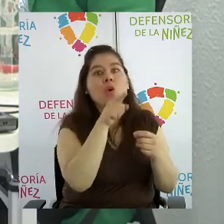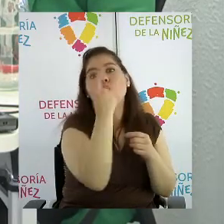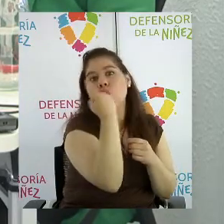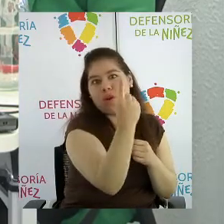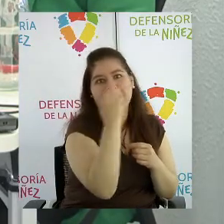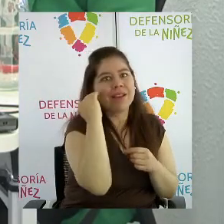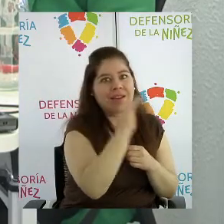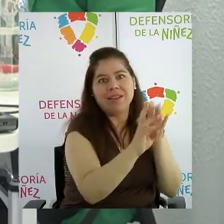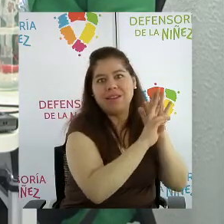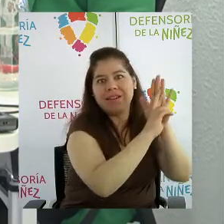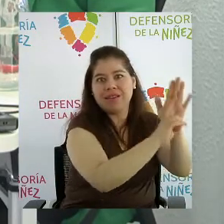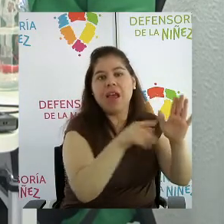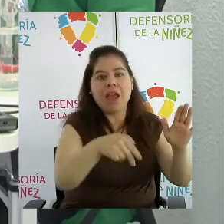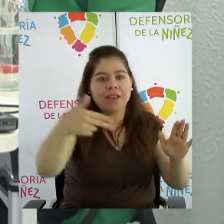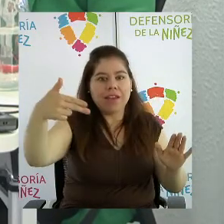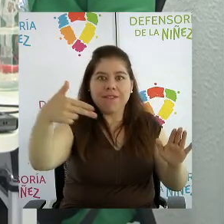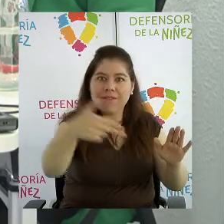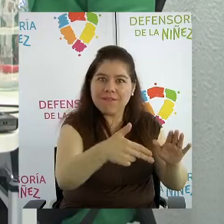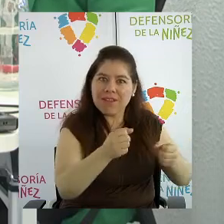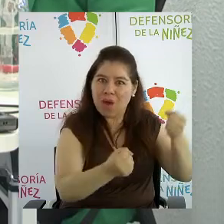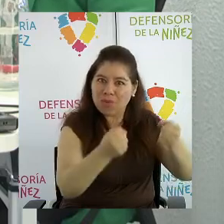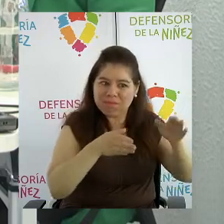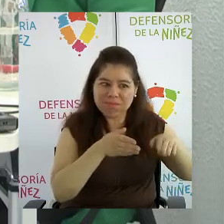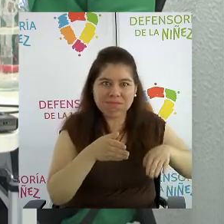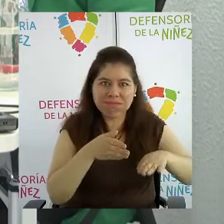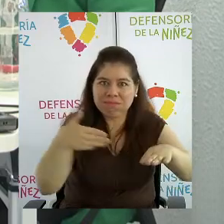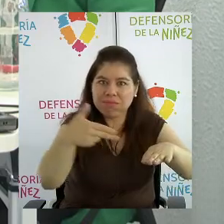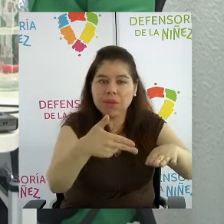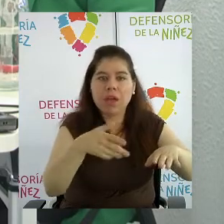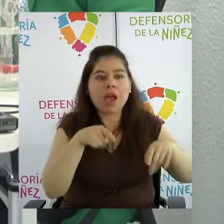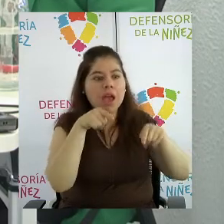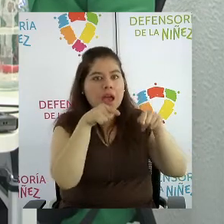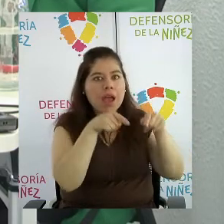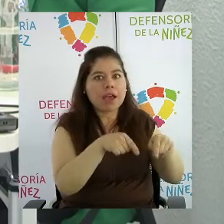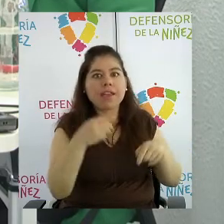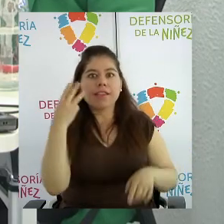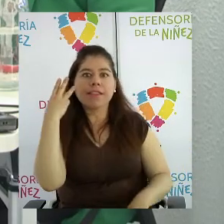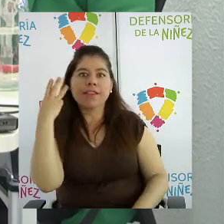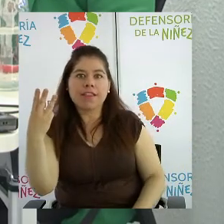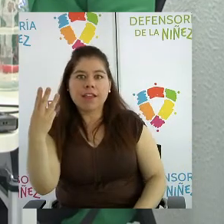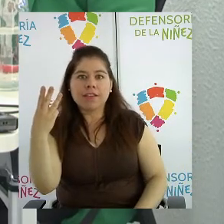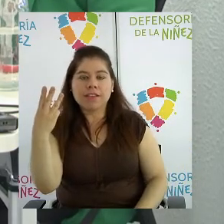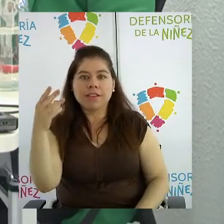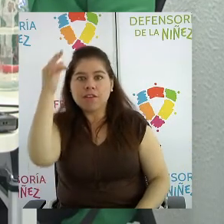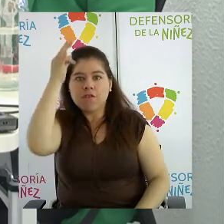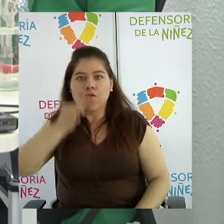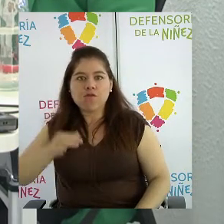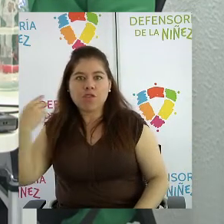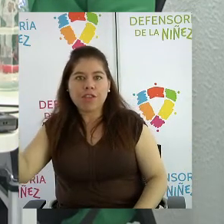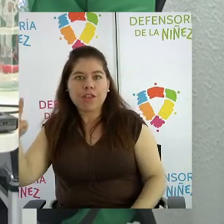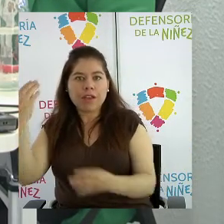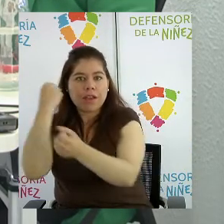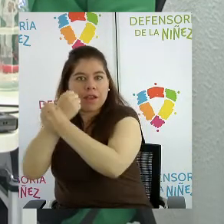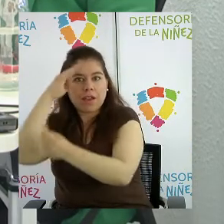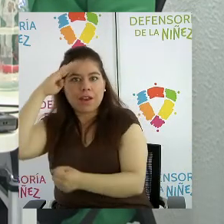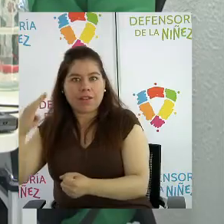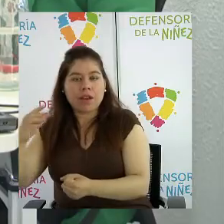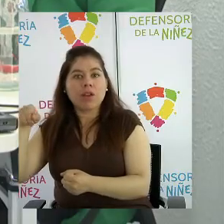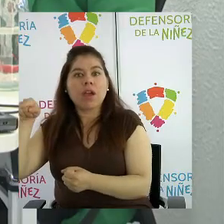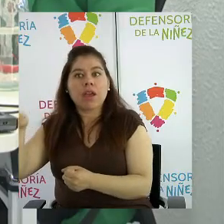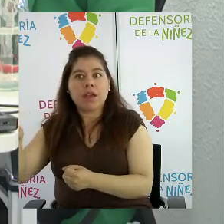en un servicentro, donde tenemos afortunadamente a los 3 funcionarios de Carabineros formalizados por la Fiscalía y en prisión